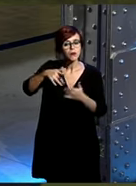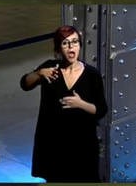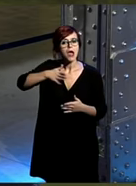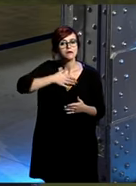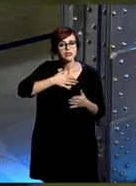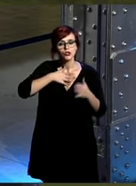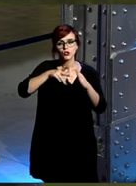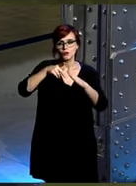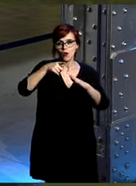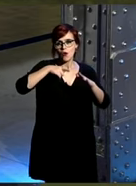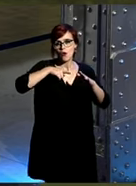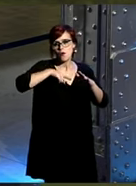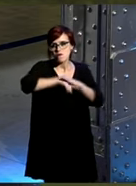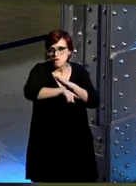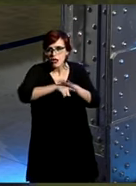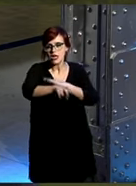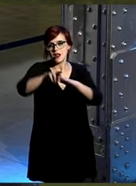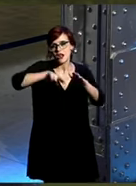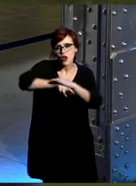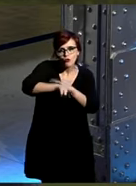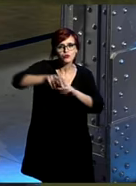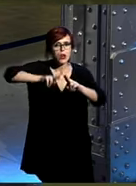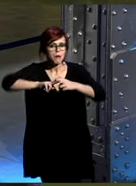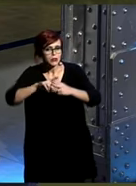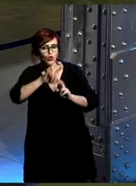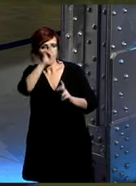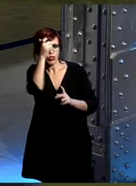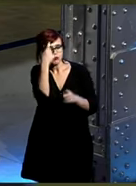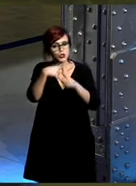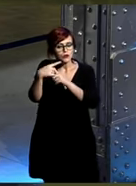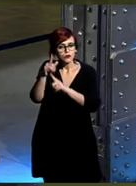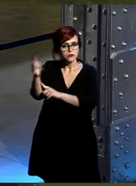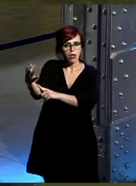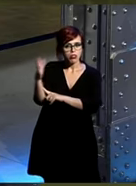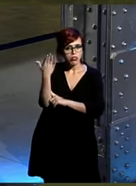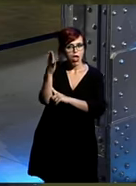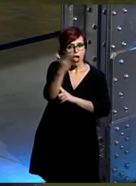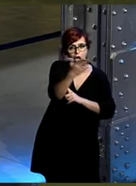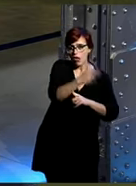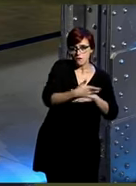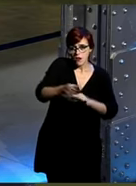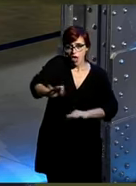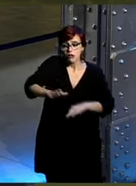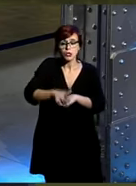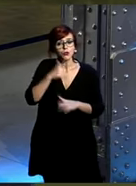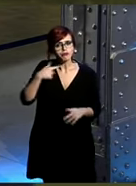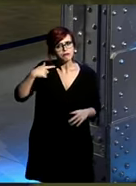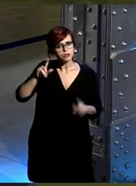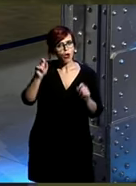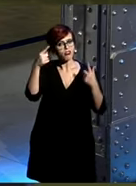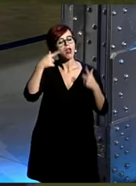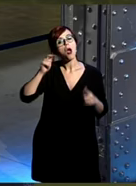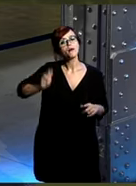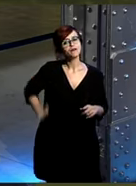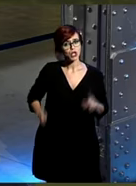proporcionó ni los medios, ni los conceptos, ni las herramientas. Viví en una ficción, era un profesional de la educación y